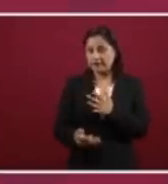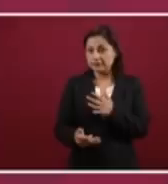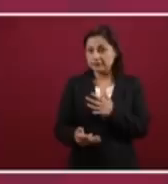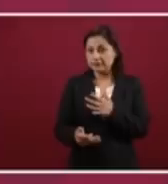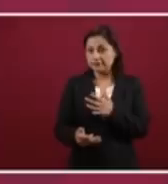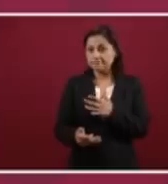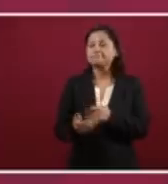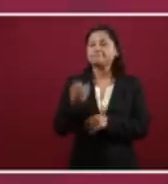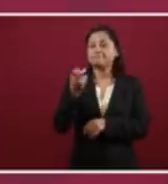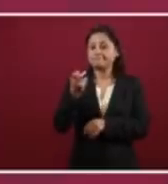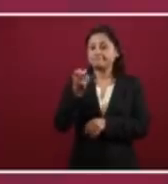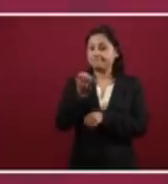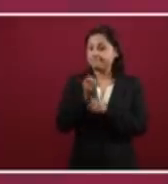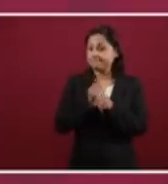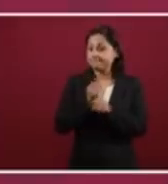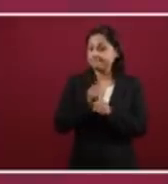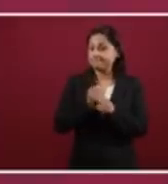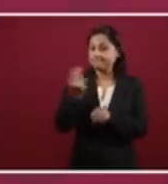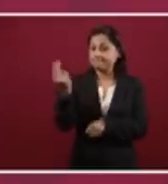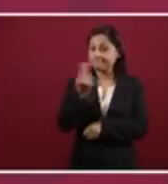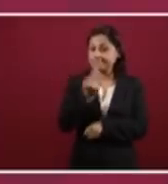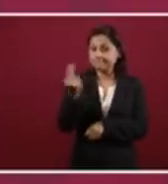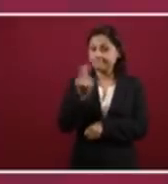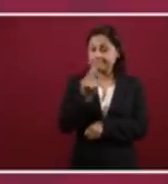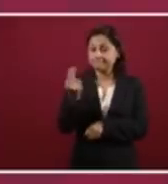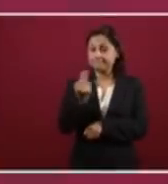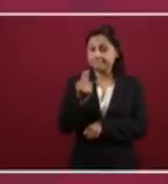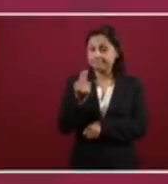analizar de sociedad civil,